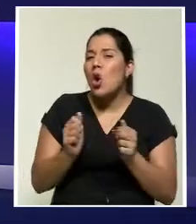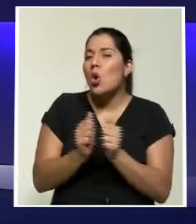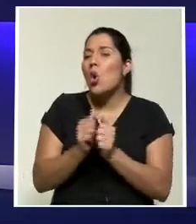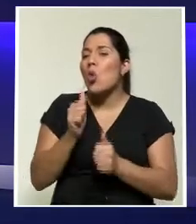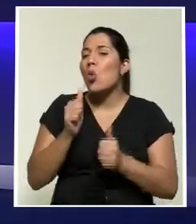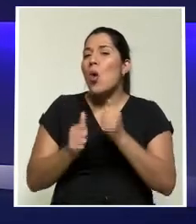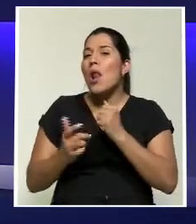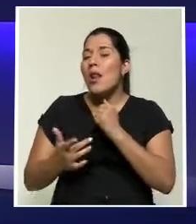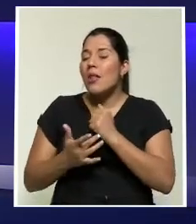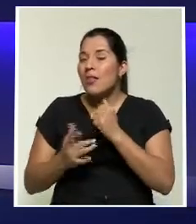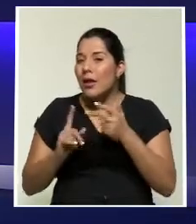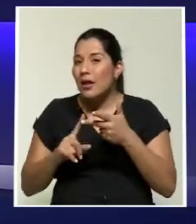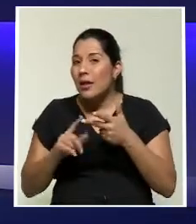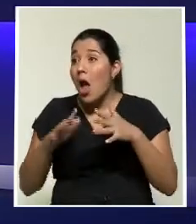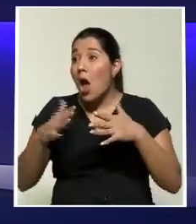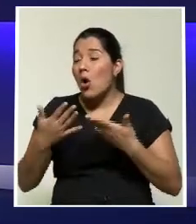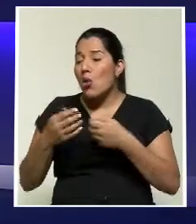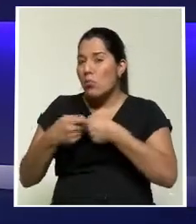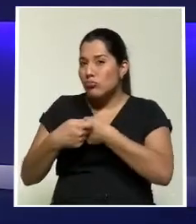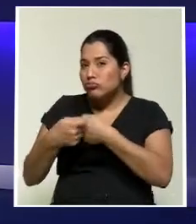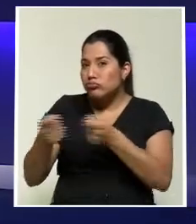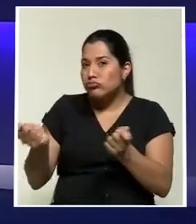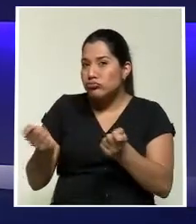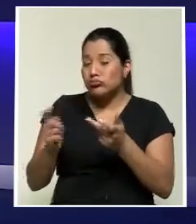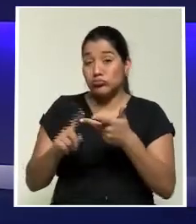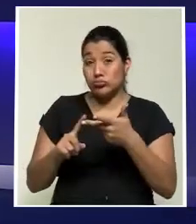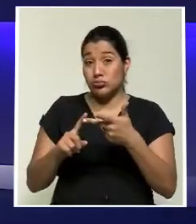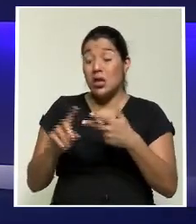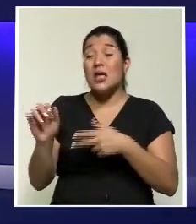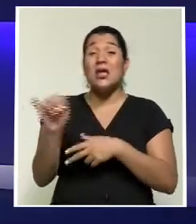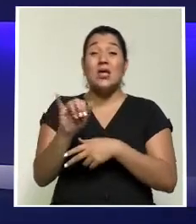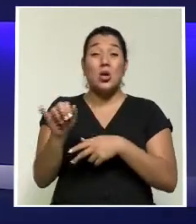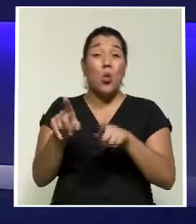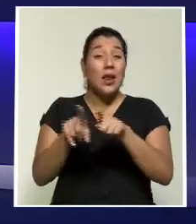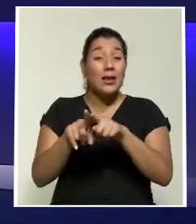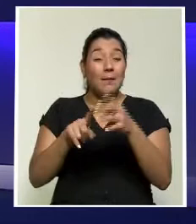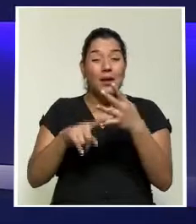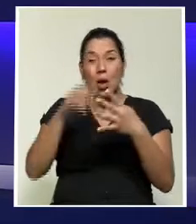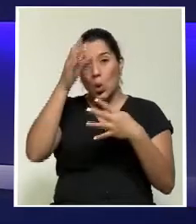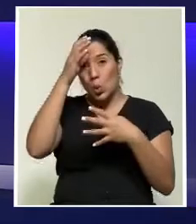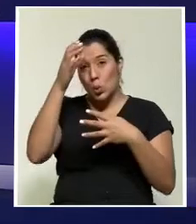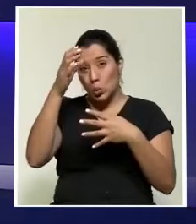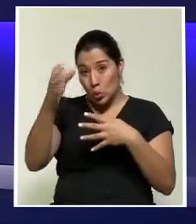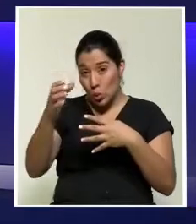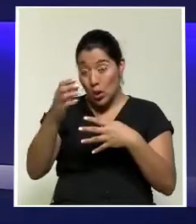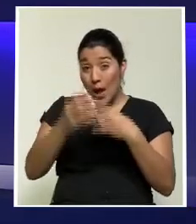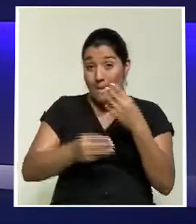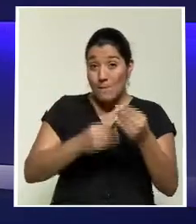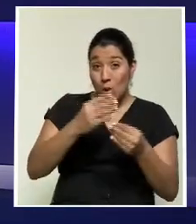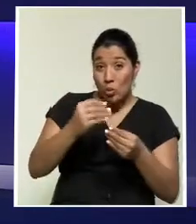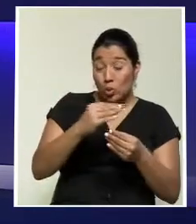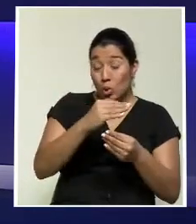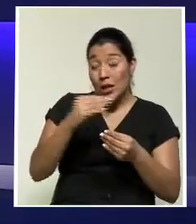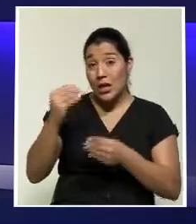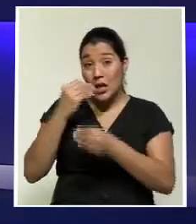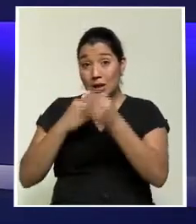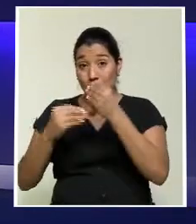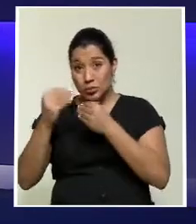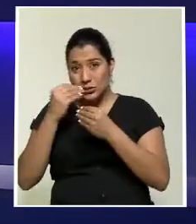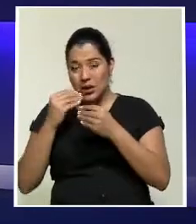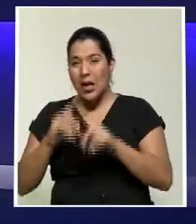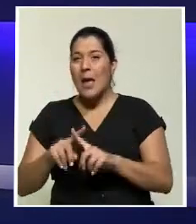productivos, cómo se va a distribuir. También ahí se implica todo el tema cultural, ¿verdad? Tanto productivo como gastronómico.